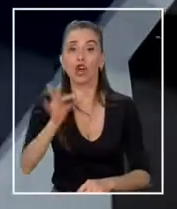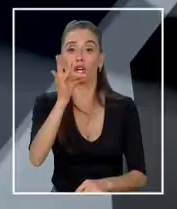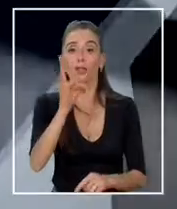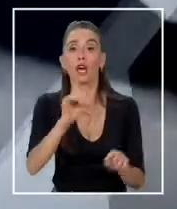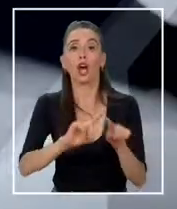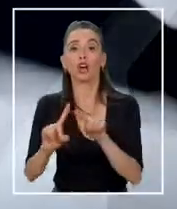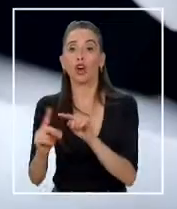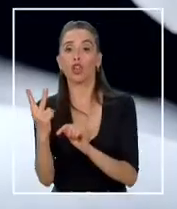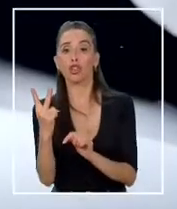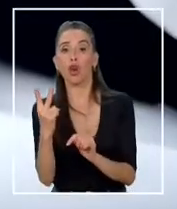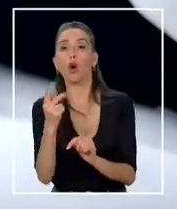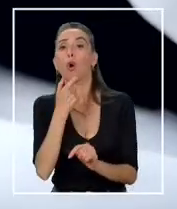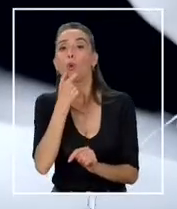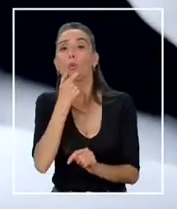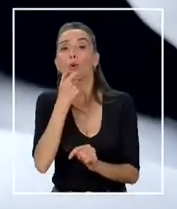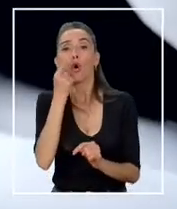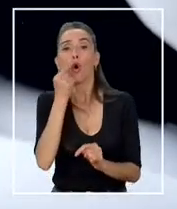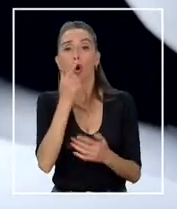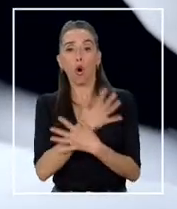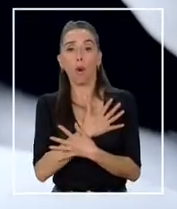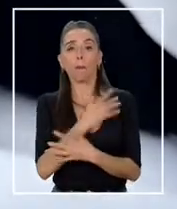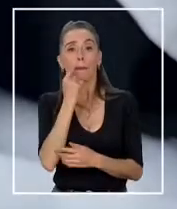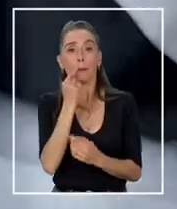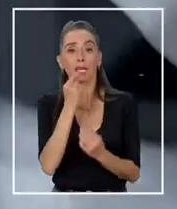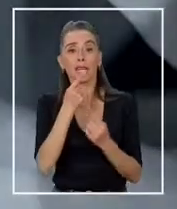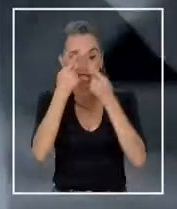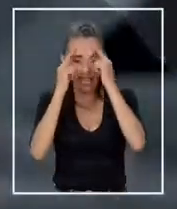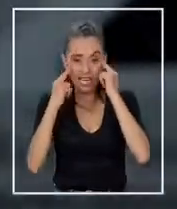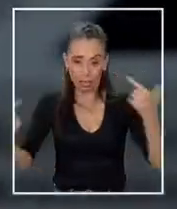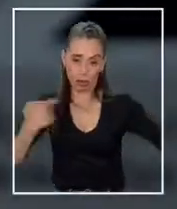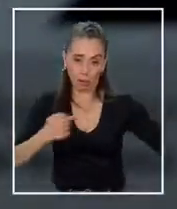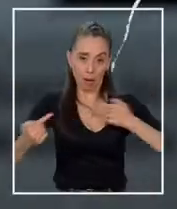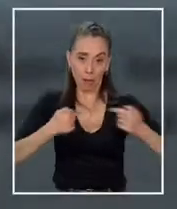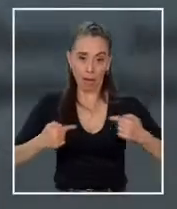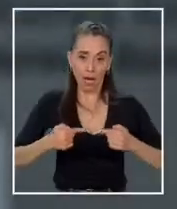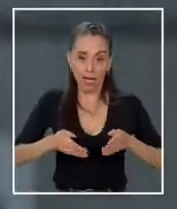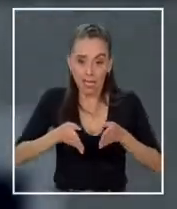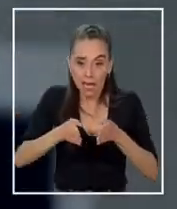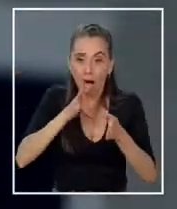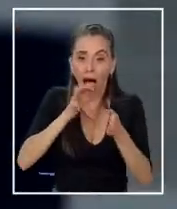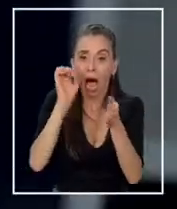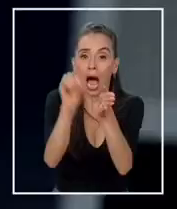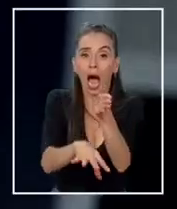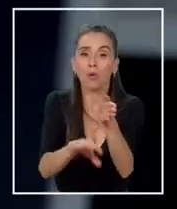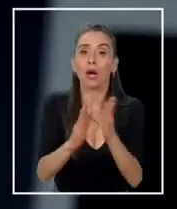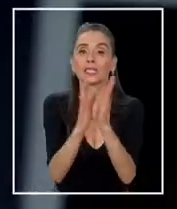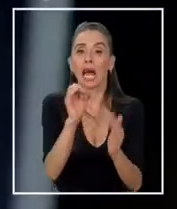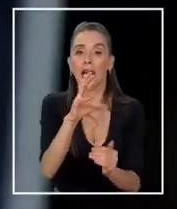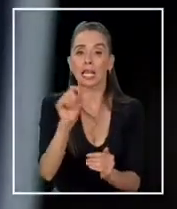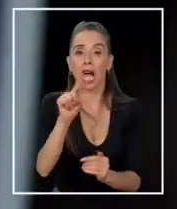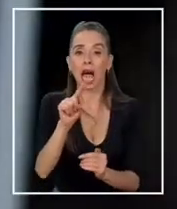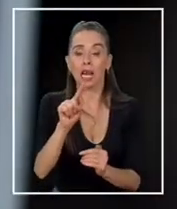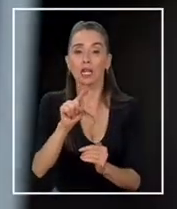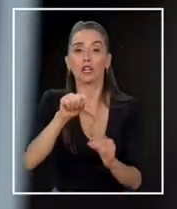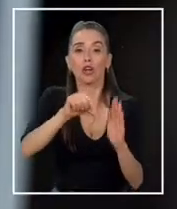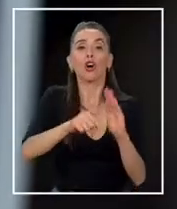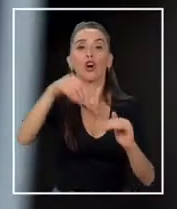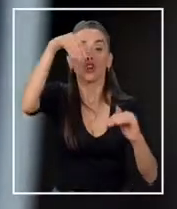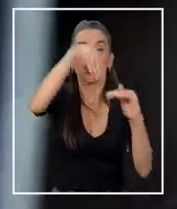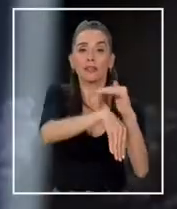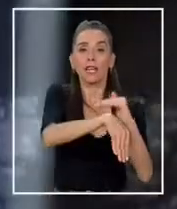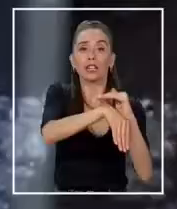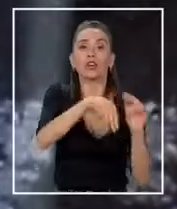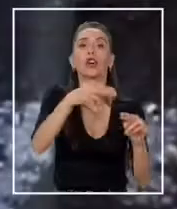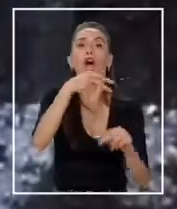junto a otros dos cadáveres masculinos con múltiples heridas de bala en el canal San Carlos. Los tres fueron inhumados como NN en el